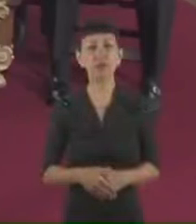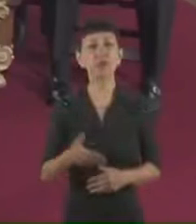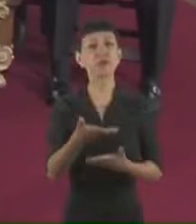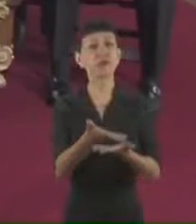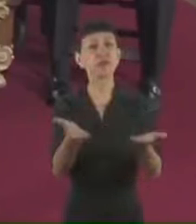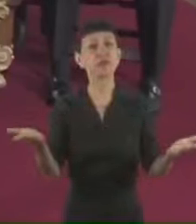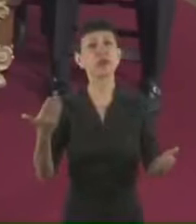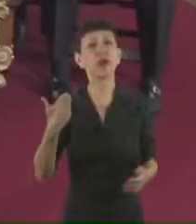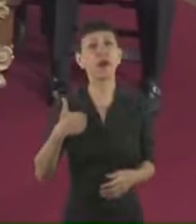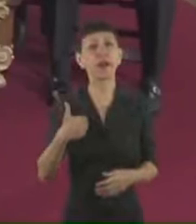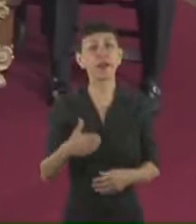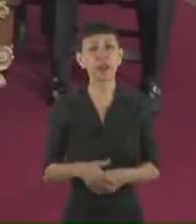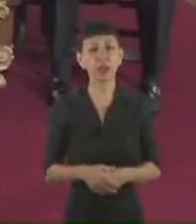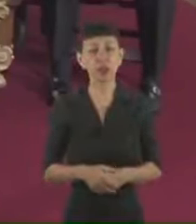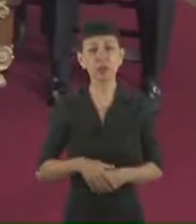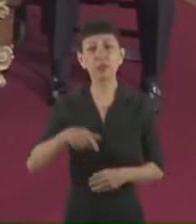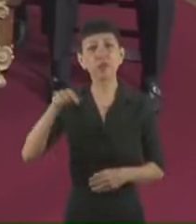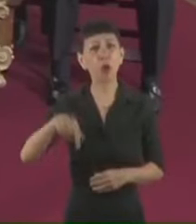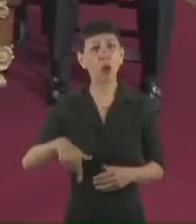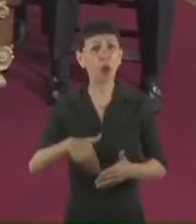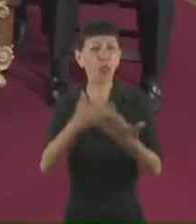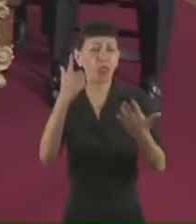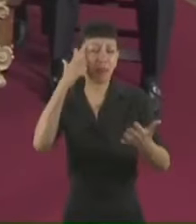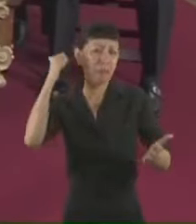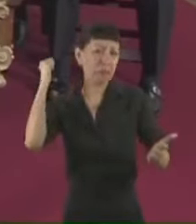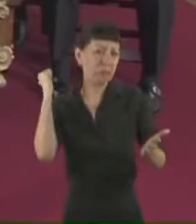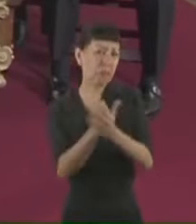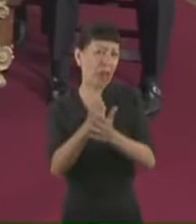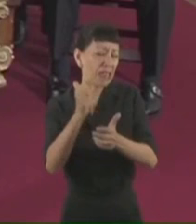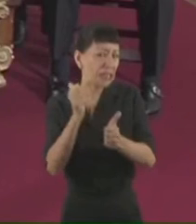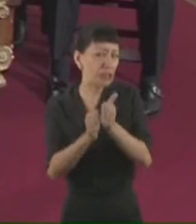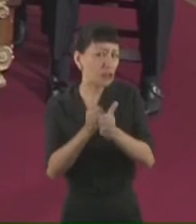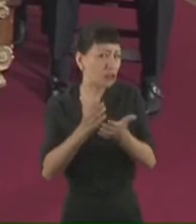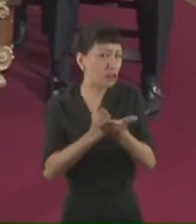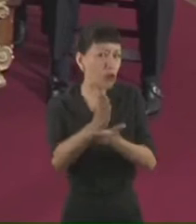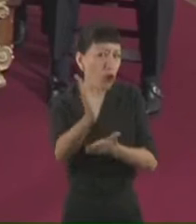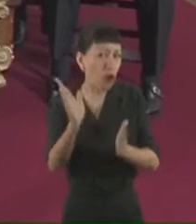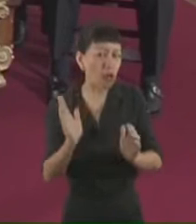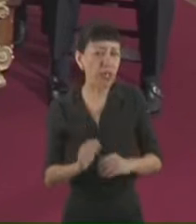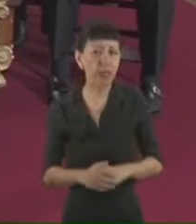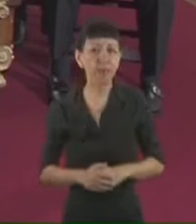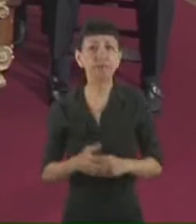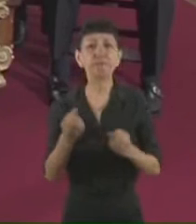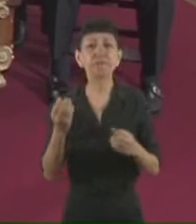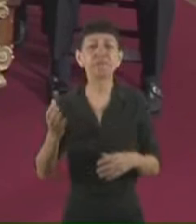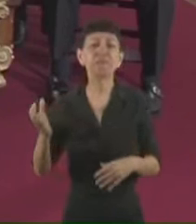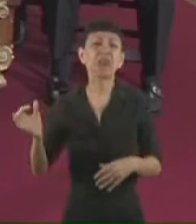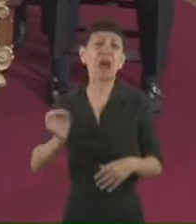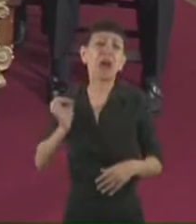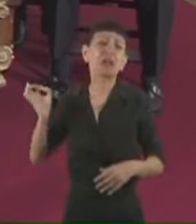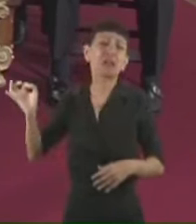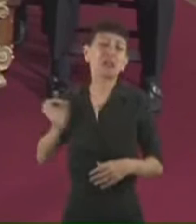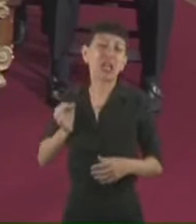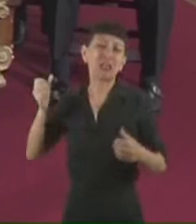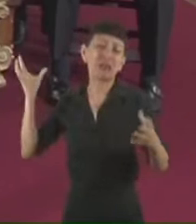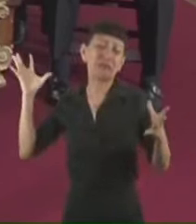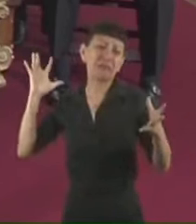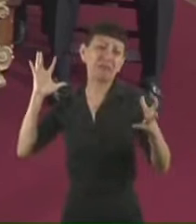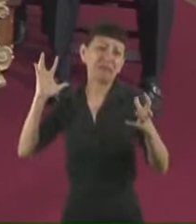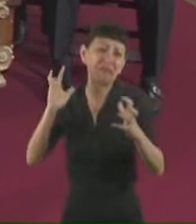argentinos Hoy es un día histórico para nuestro país después de décadas de fracasos empobrecimiento